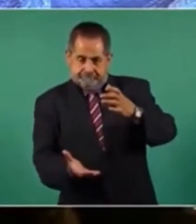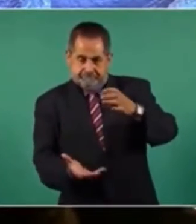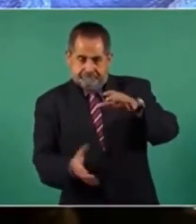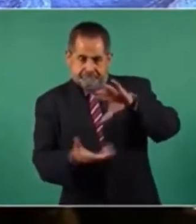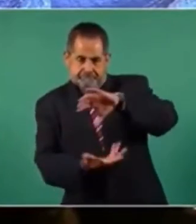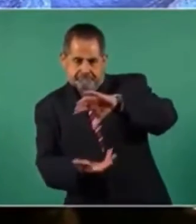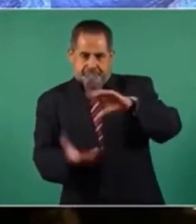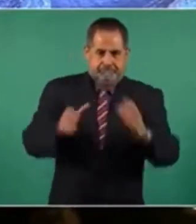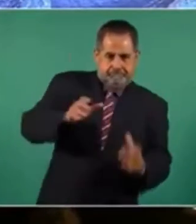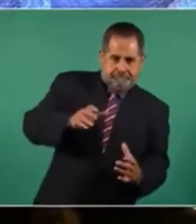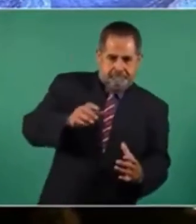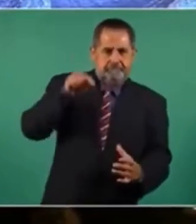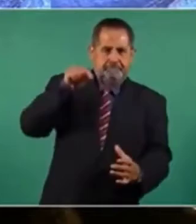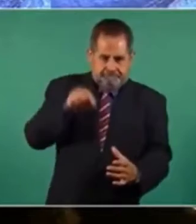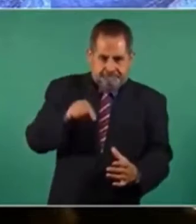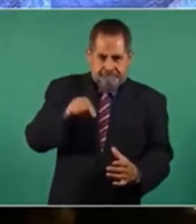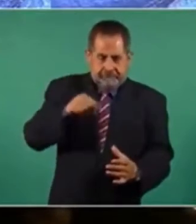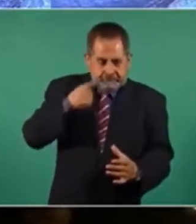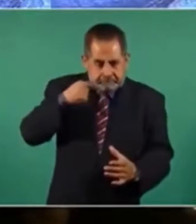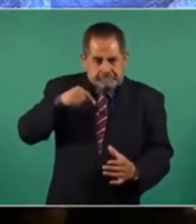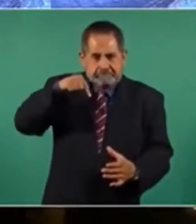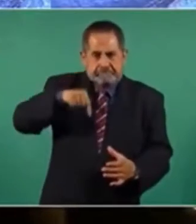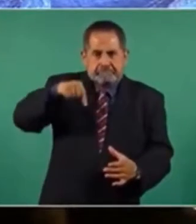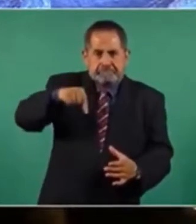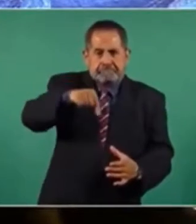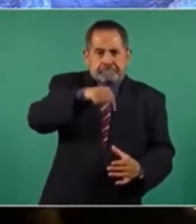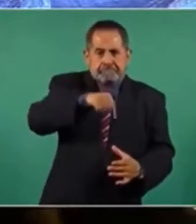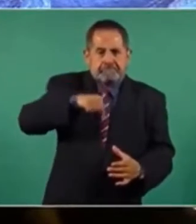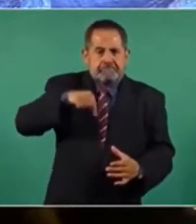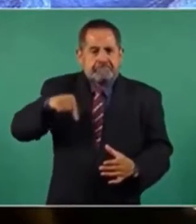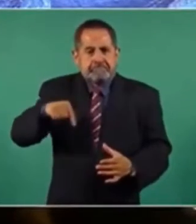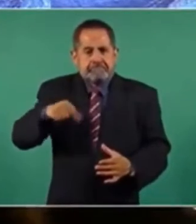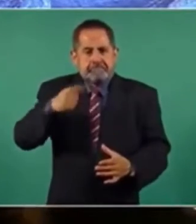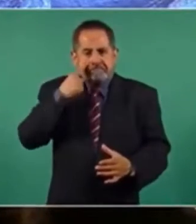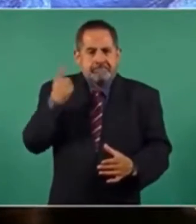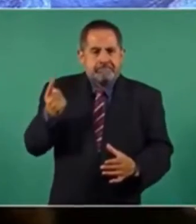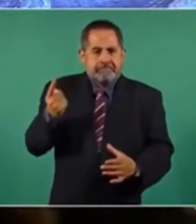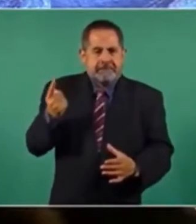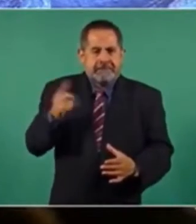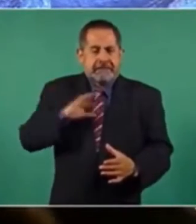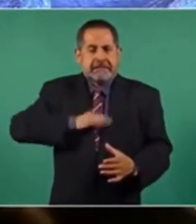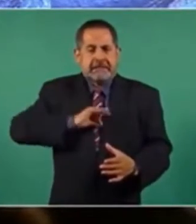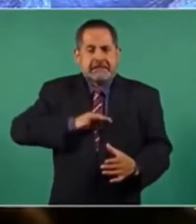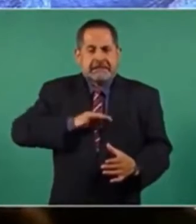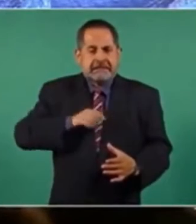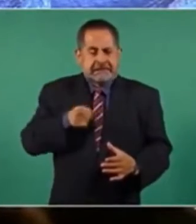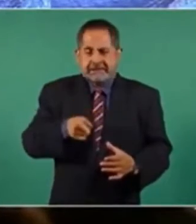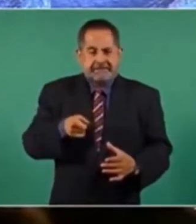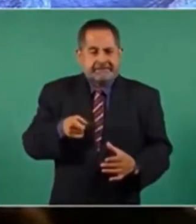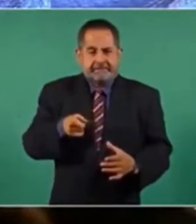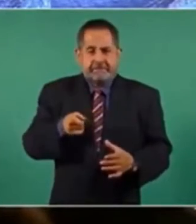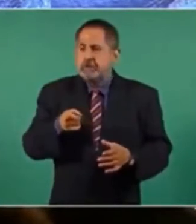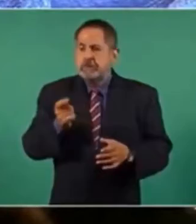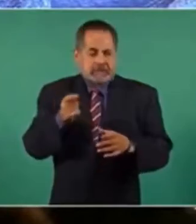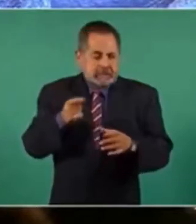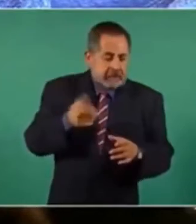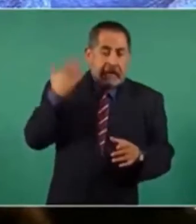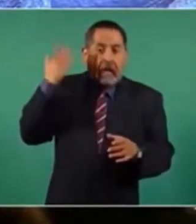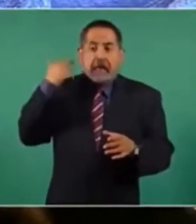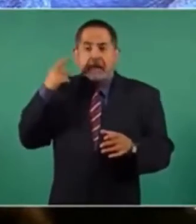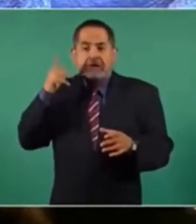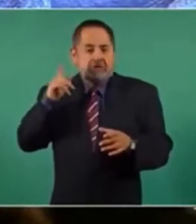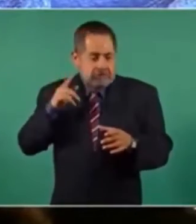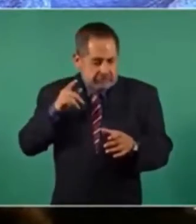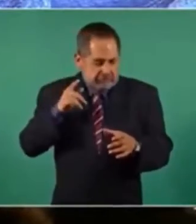tanque, los agujeros. Aquí tenemos una imagen donde esto es un parche con algún tipo